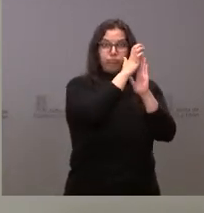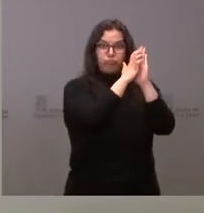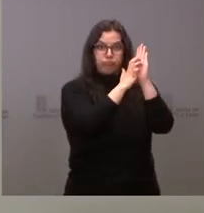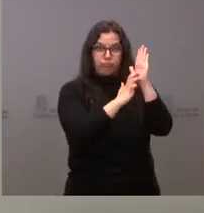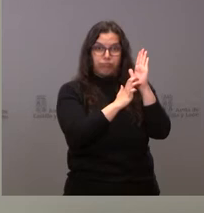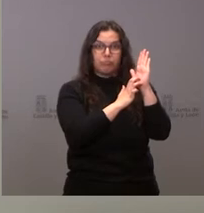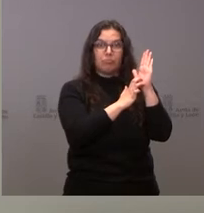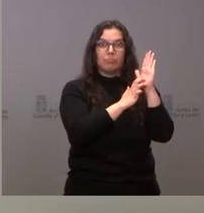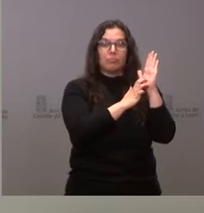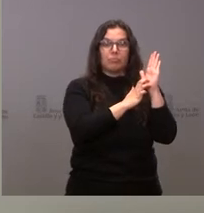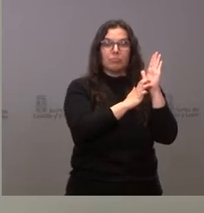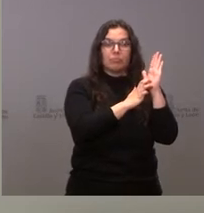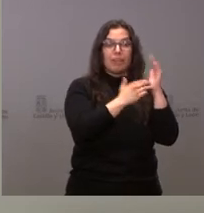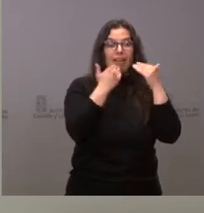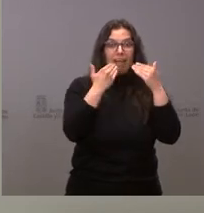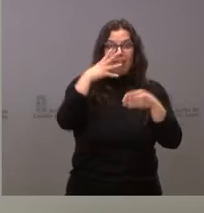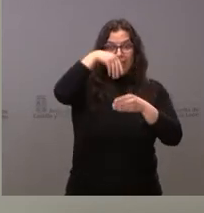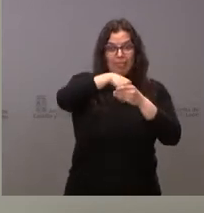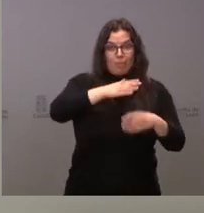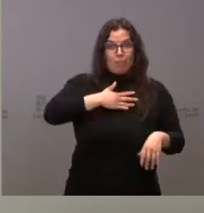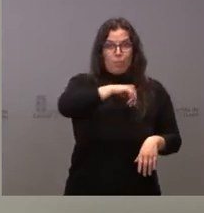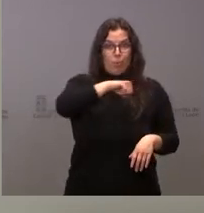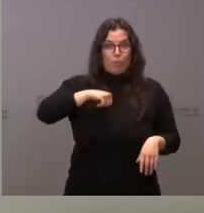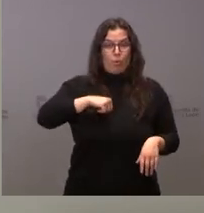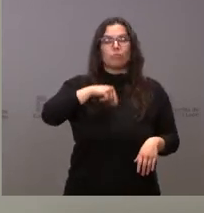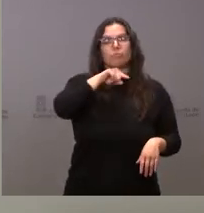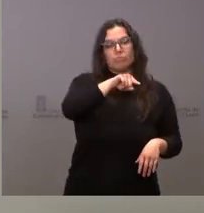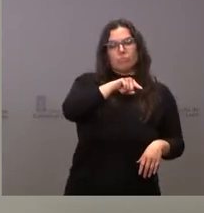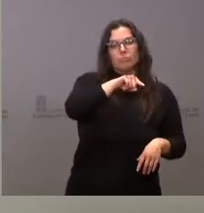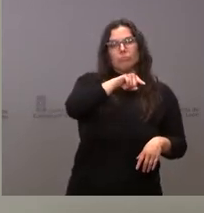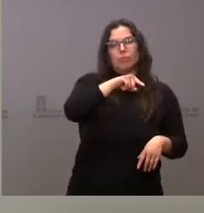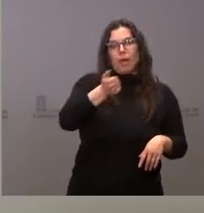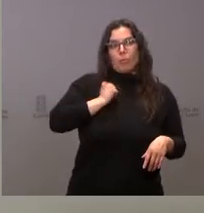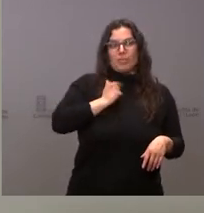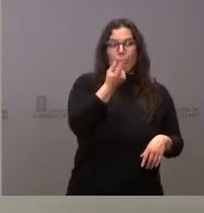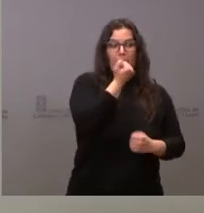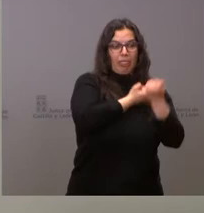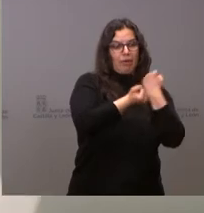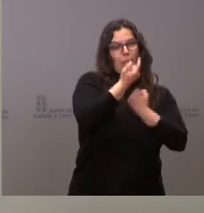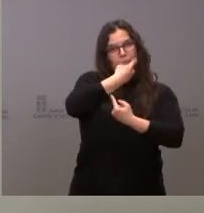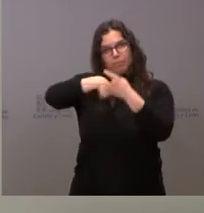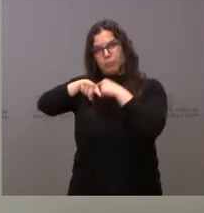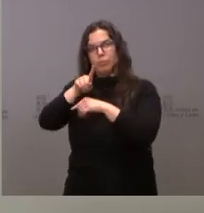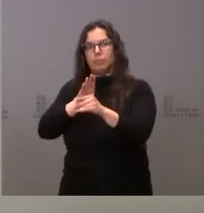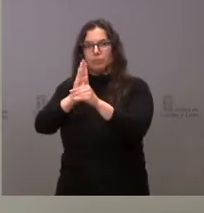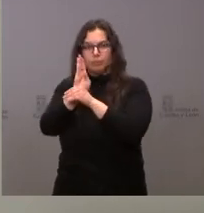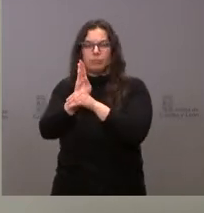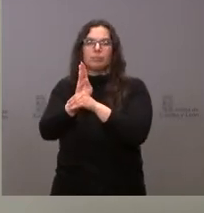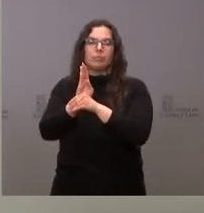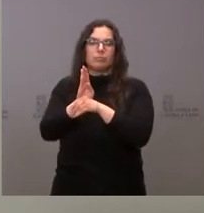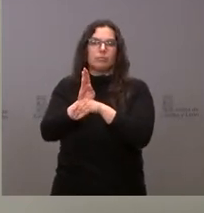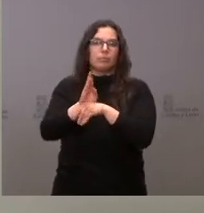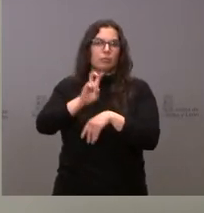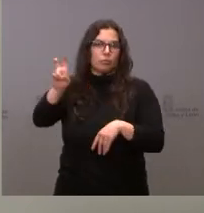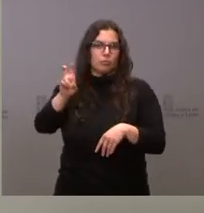conexión a la red mediante estas instalaciones de autoconsumo lo que estamos haciendo también es reducir la factura energética que paga la junta de castilla y léon